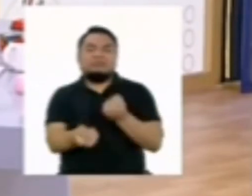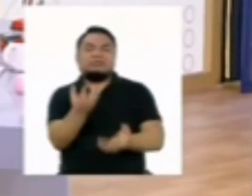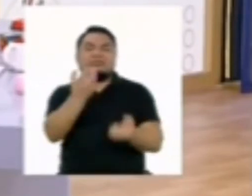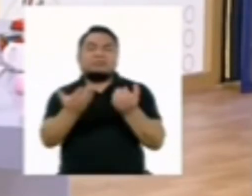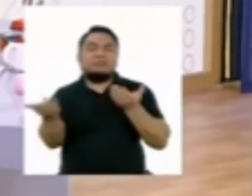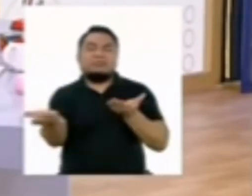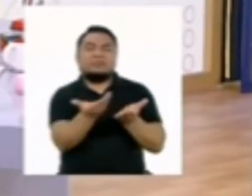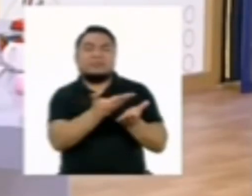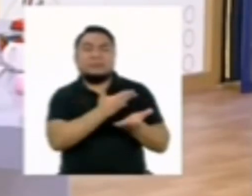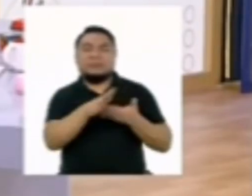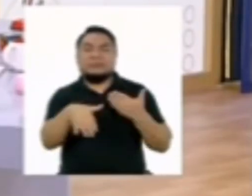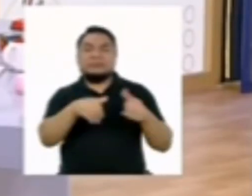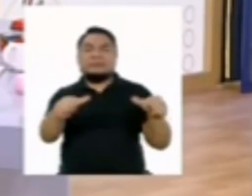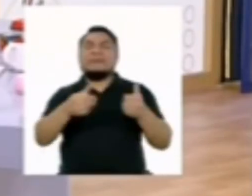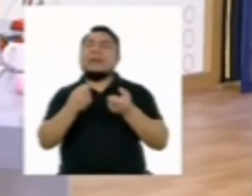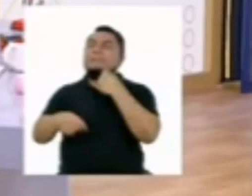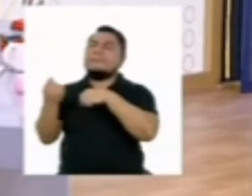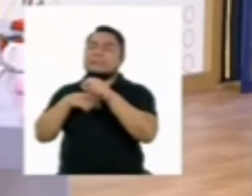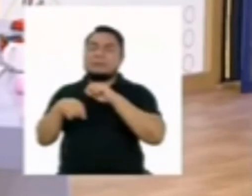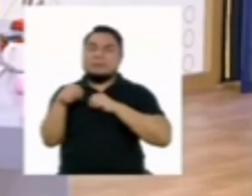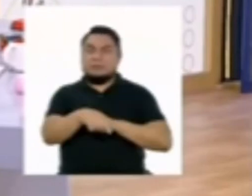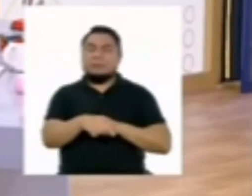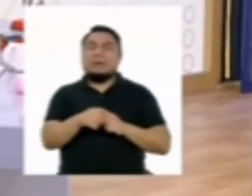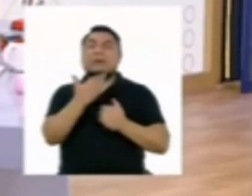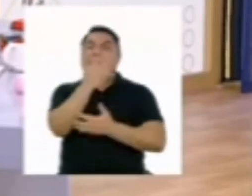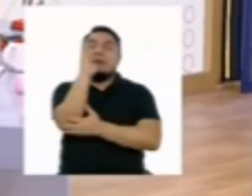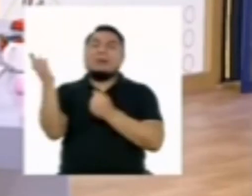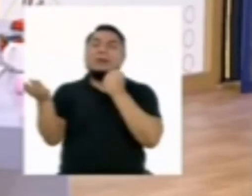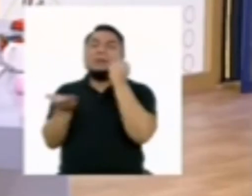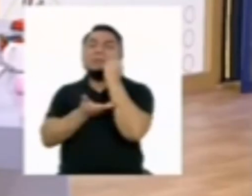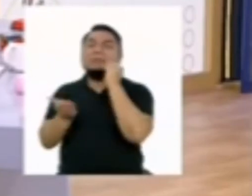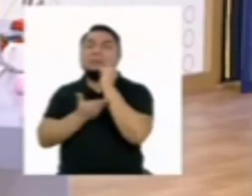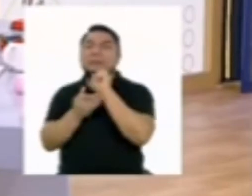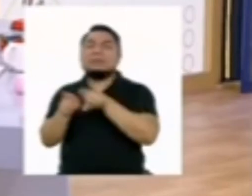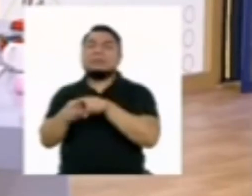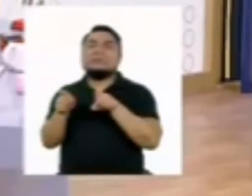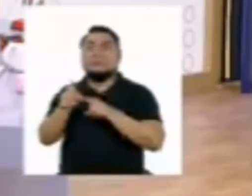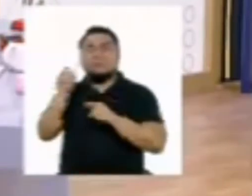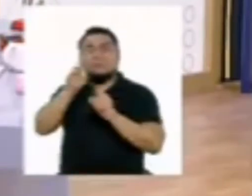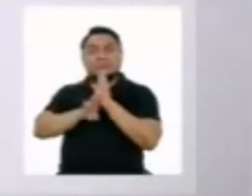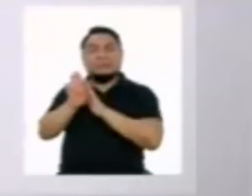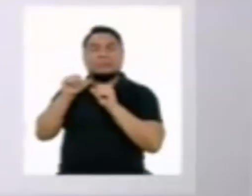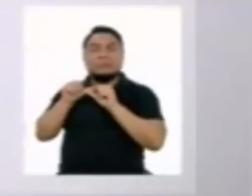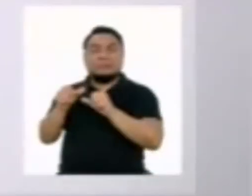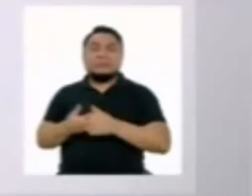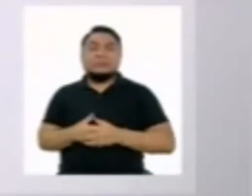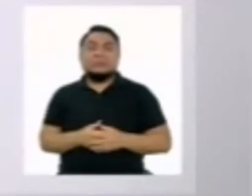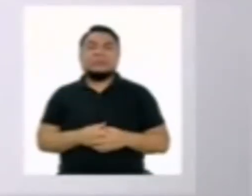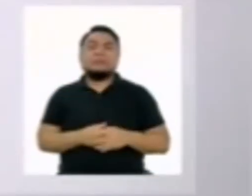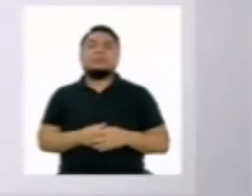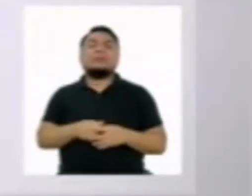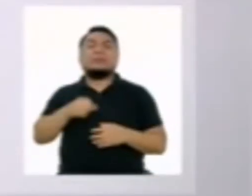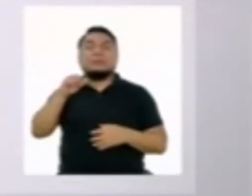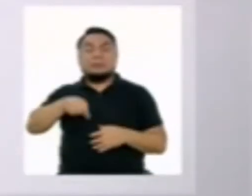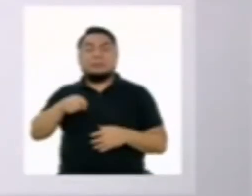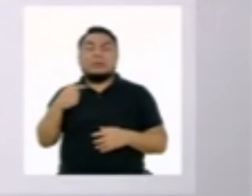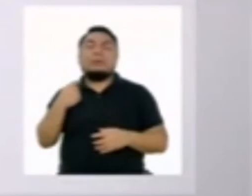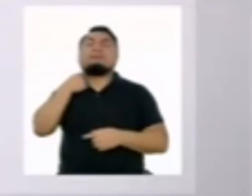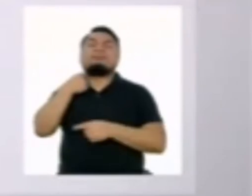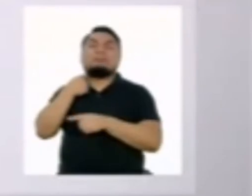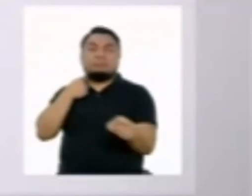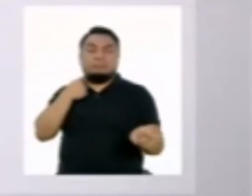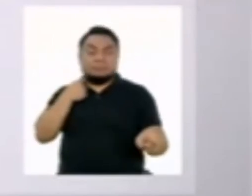pavimento, o cuando una actividad económica deforesta los bosques sin tener en cuenta el desarrollo sostenible. Claro, y al dañarse